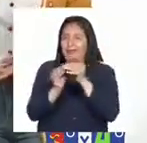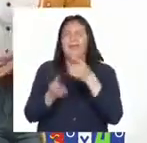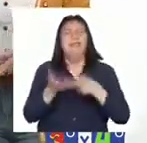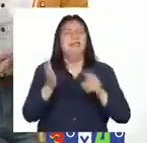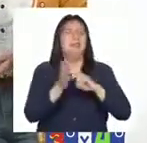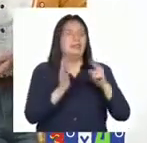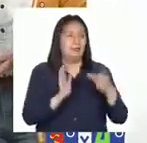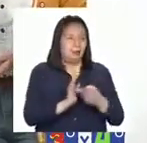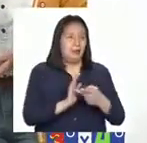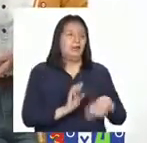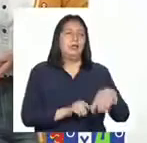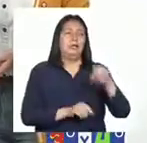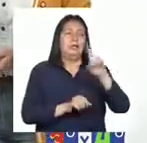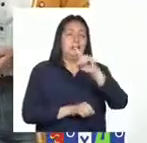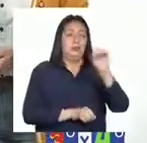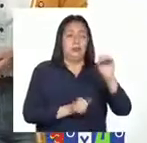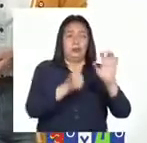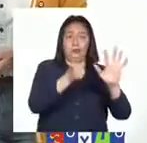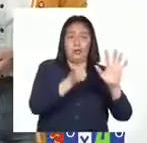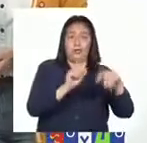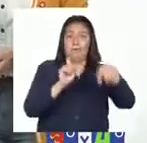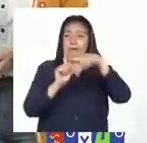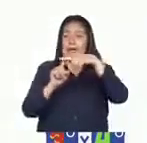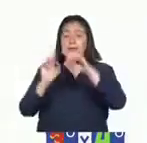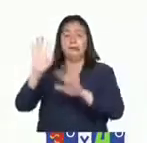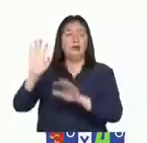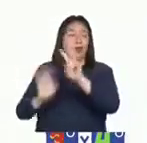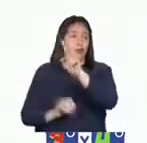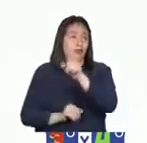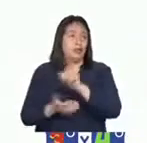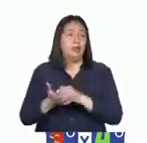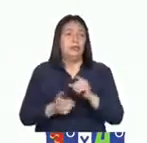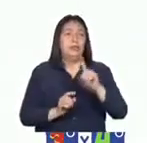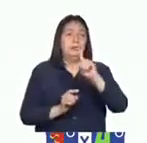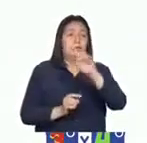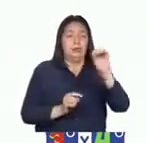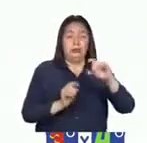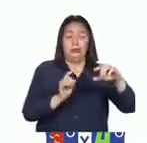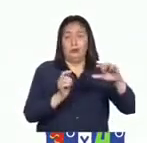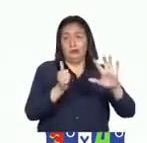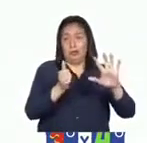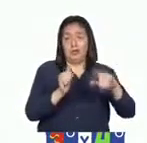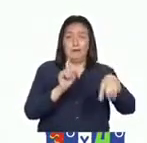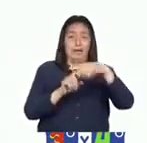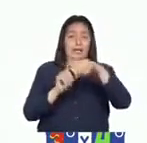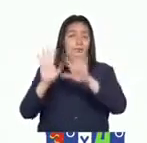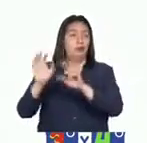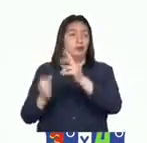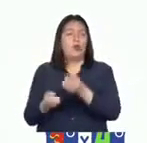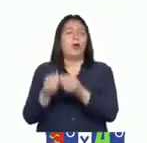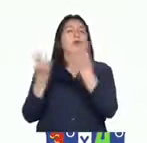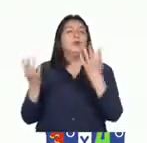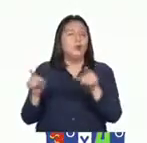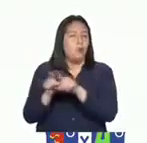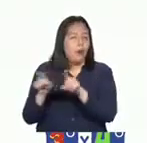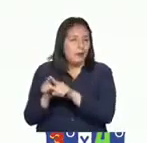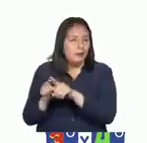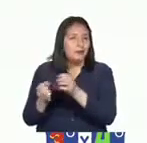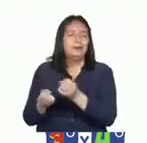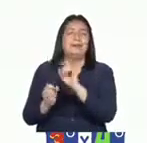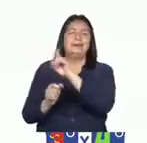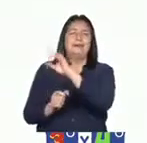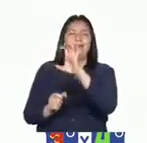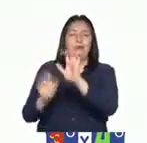decir, sumando 106 más 12. 106 más 12 es igual a